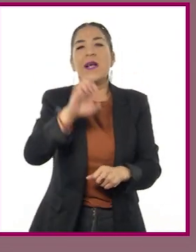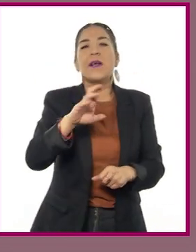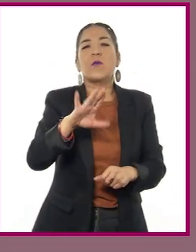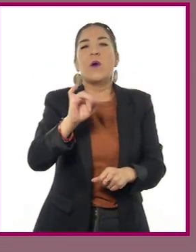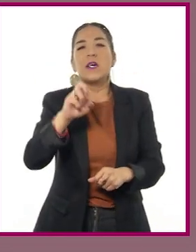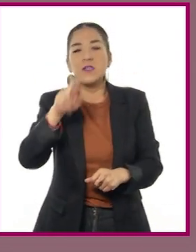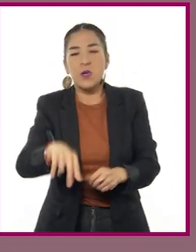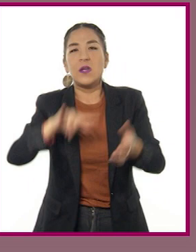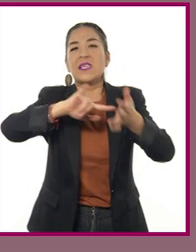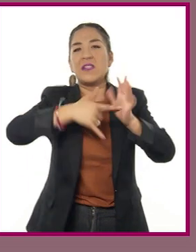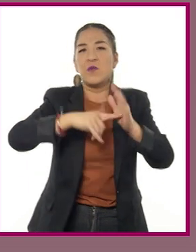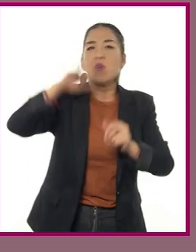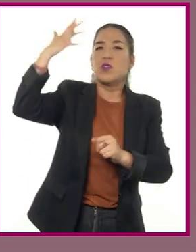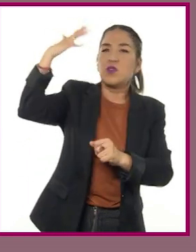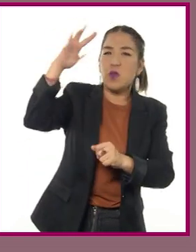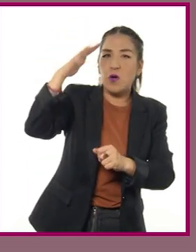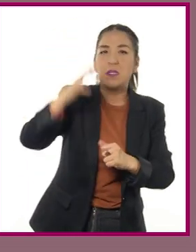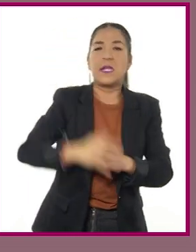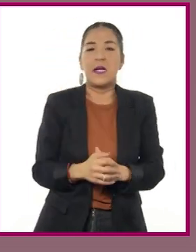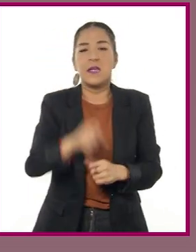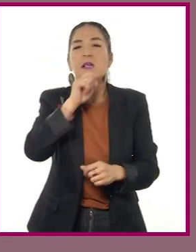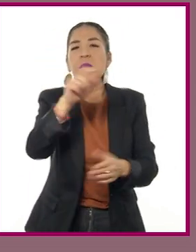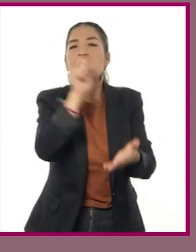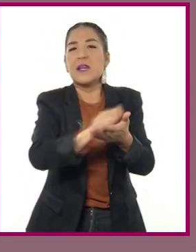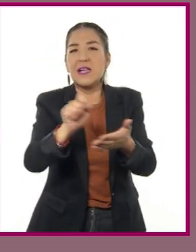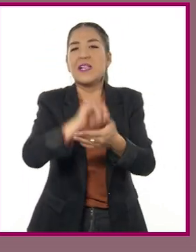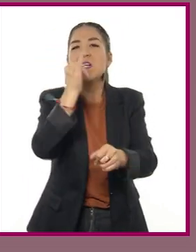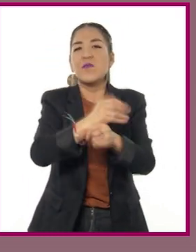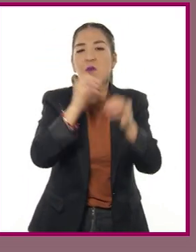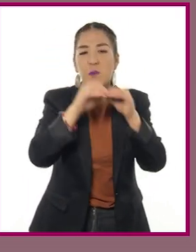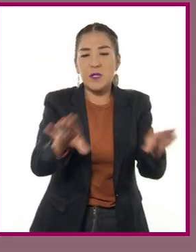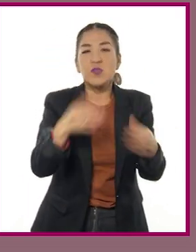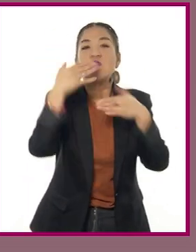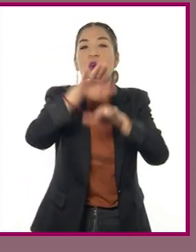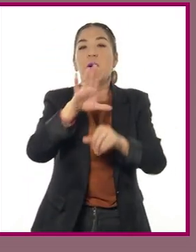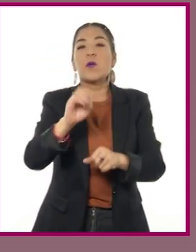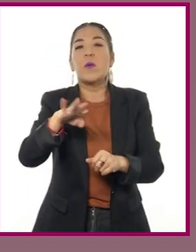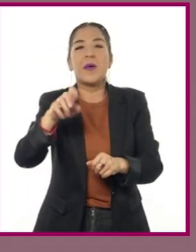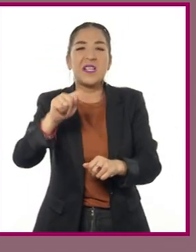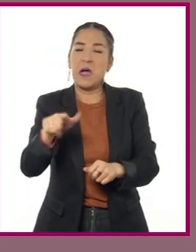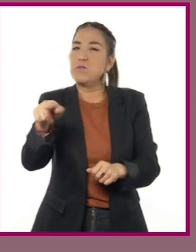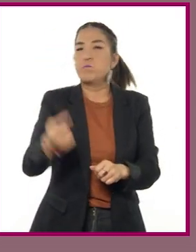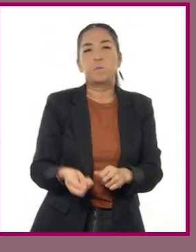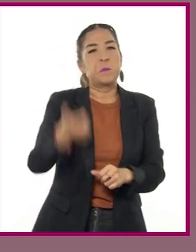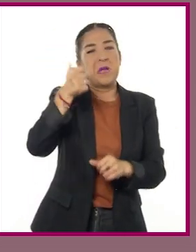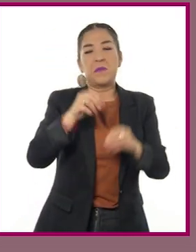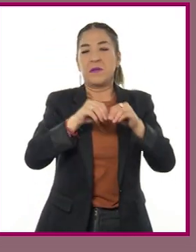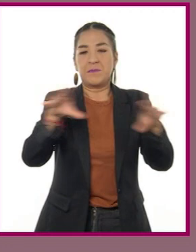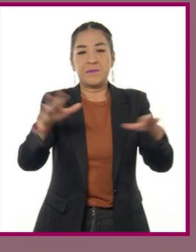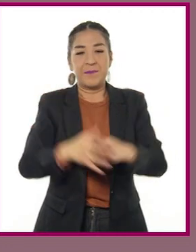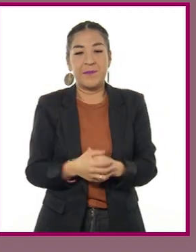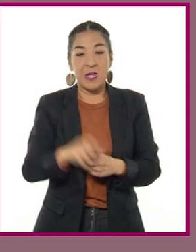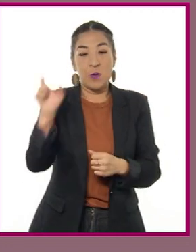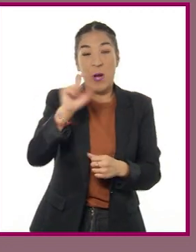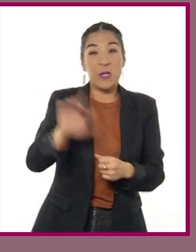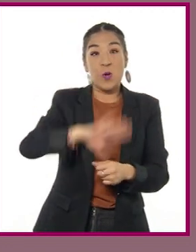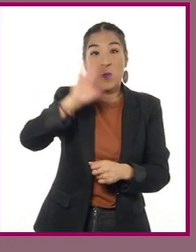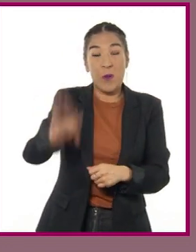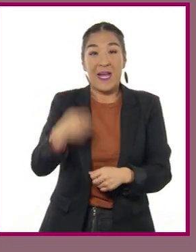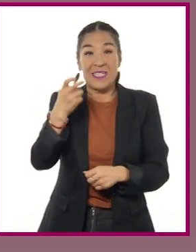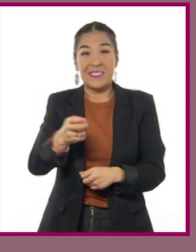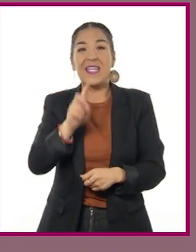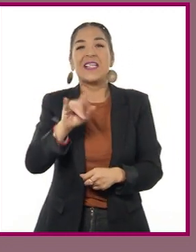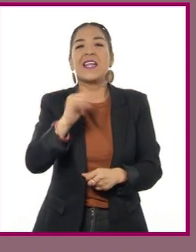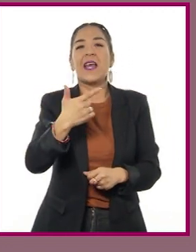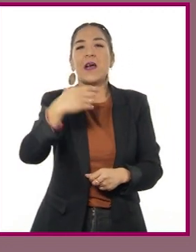escribió sobre relojes solares, escribió un texto sobre cometas, que es el único publicado que conocemos. Al morir Diego Rodríguez,